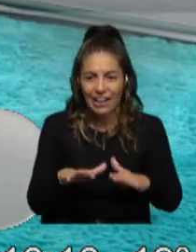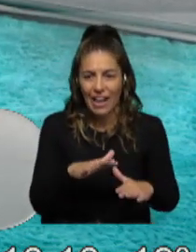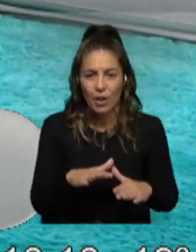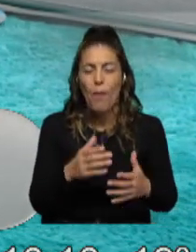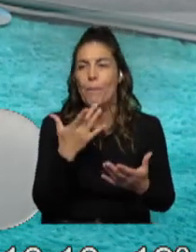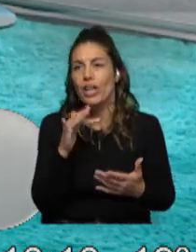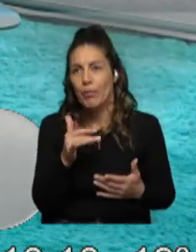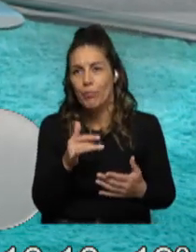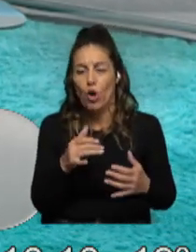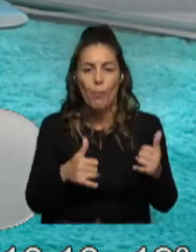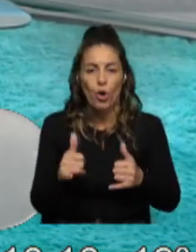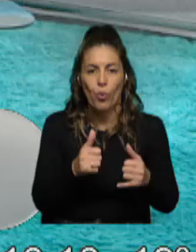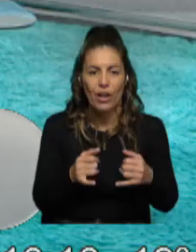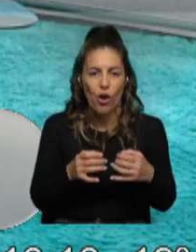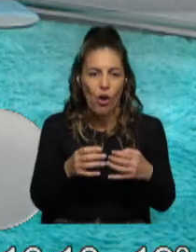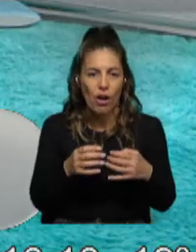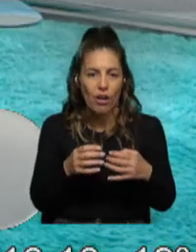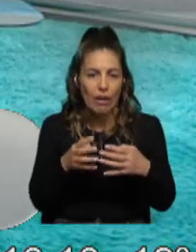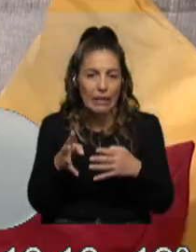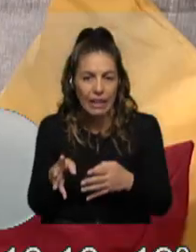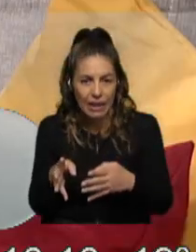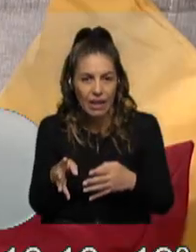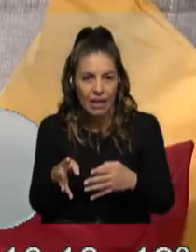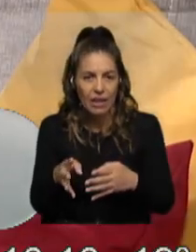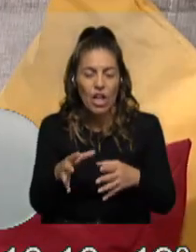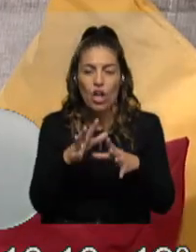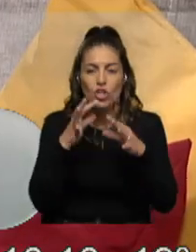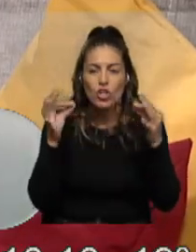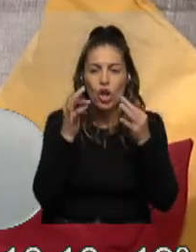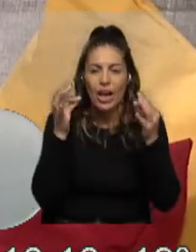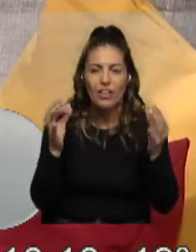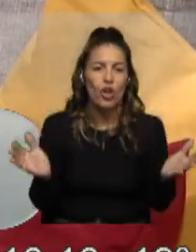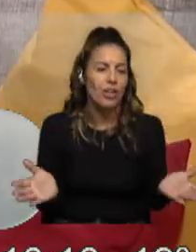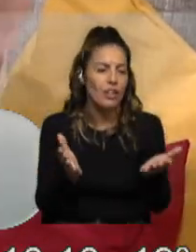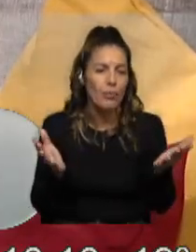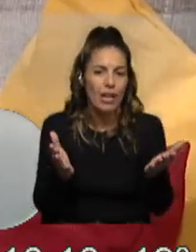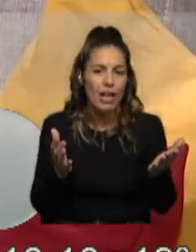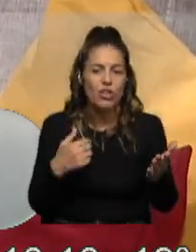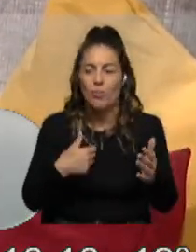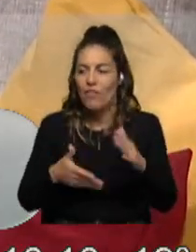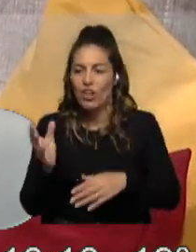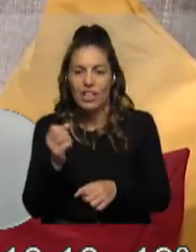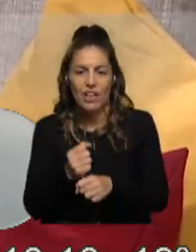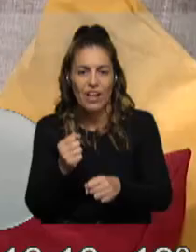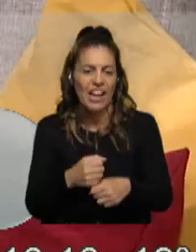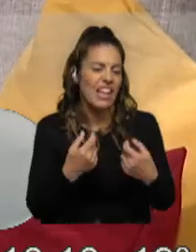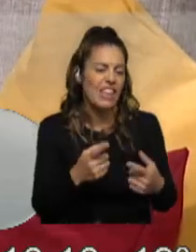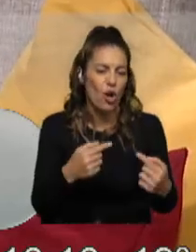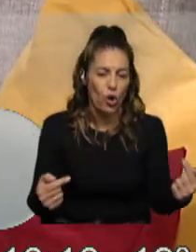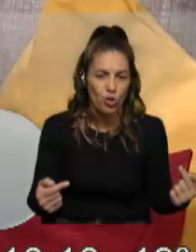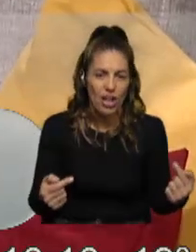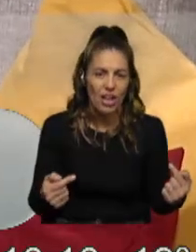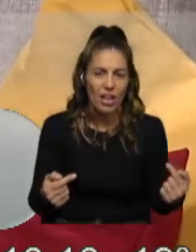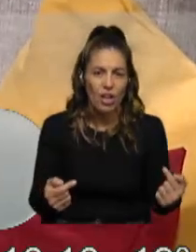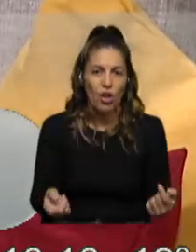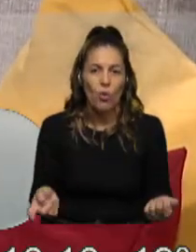por juego, son gatos que están todo el tiempo hipoestimulados, o me voy a laburar y no pasa nada, yo le dejo bastantes juguetes, y cuando llegan lo